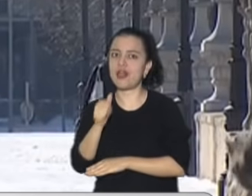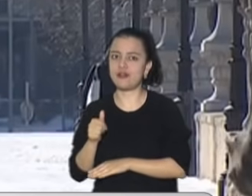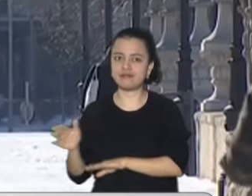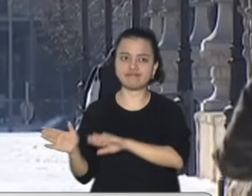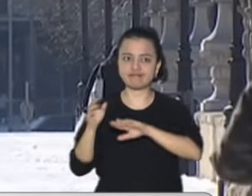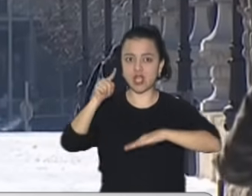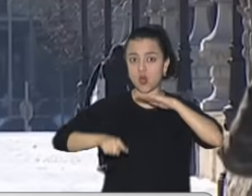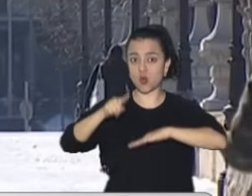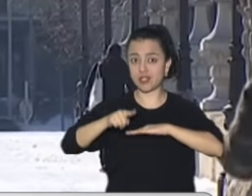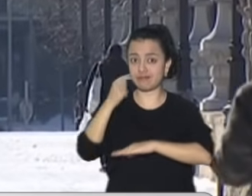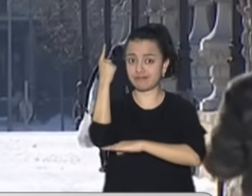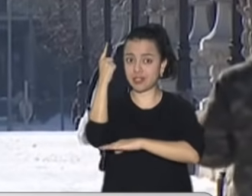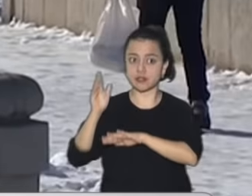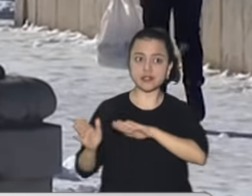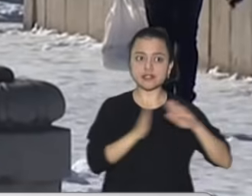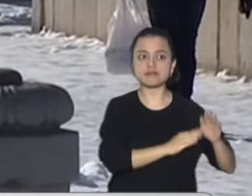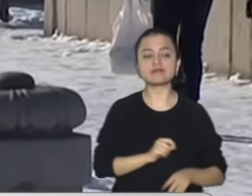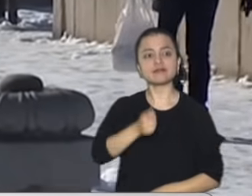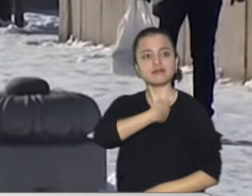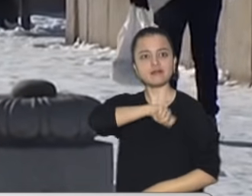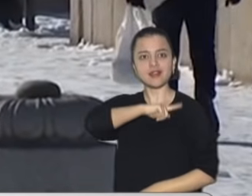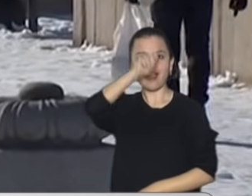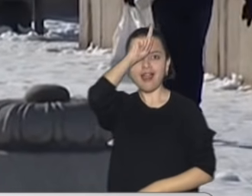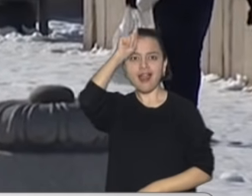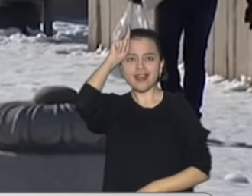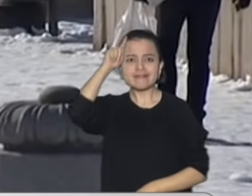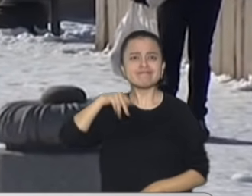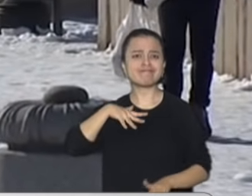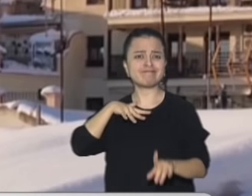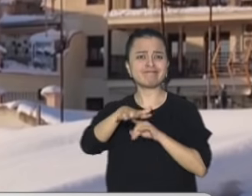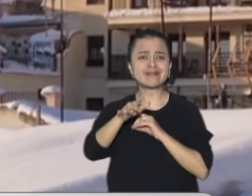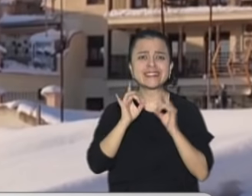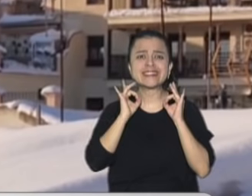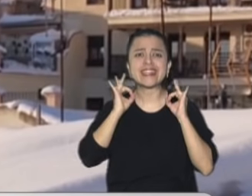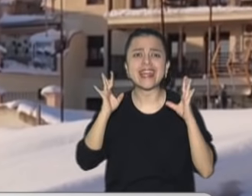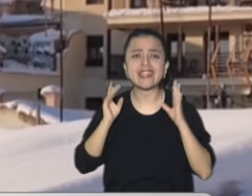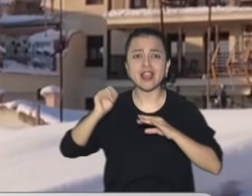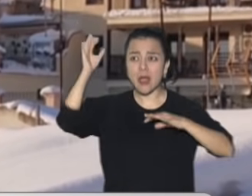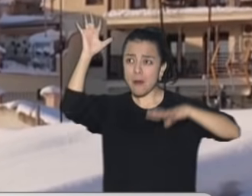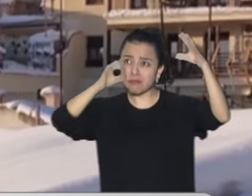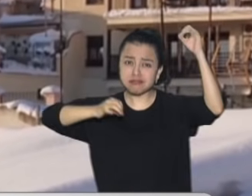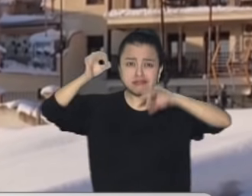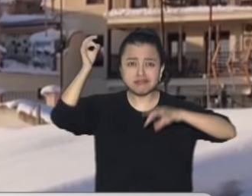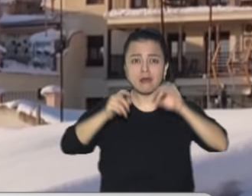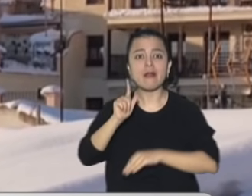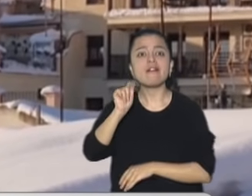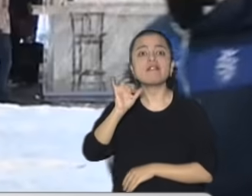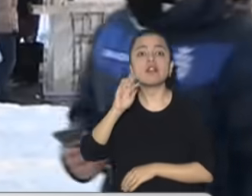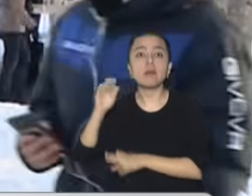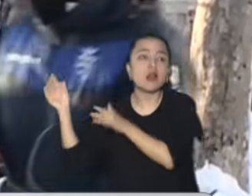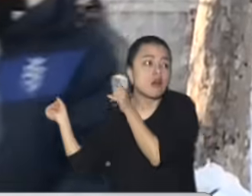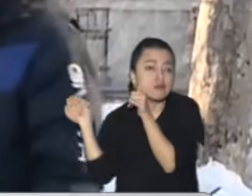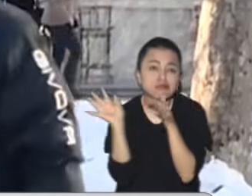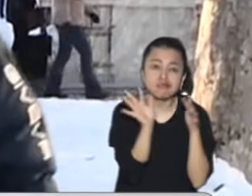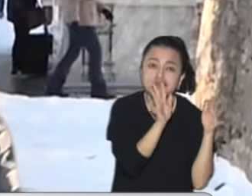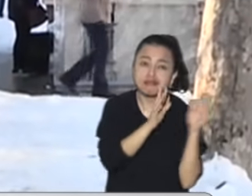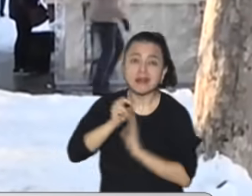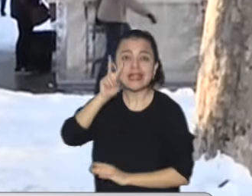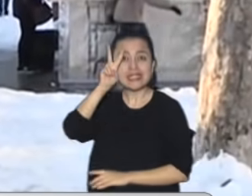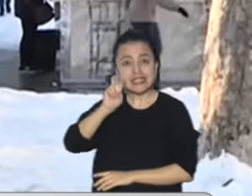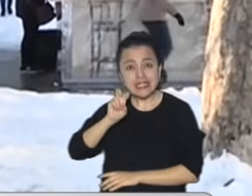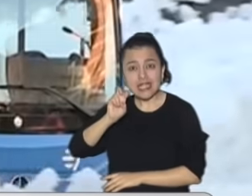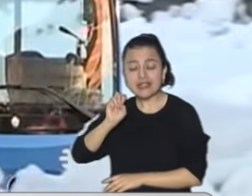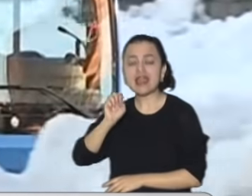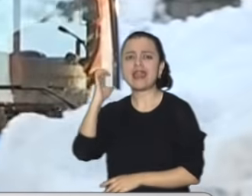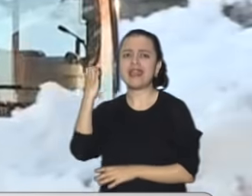zona catastrófica para Madrid y el resto de territorios afectados por el temporal Filomena, que entre el 7 y el 9 de enero desató una ola de